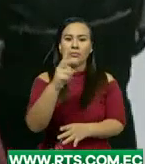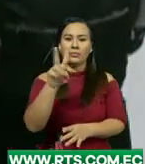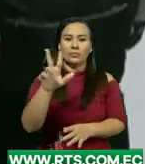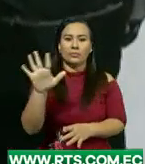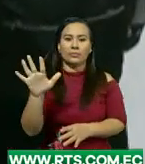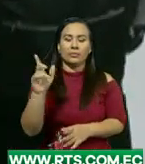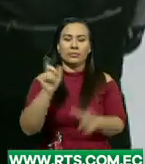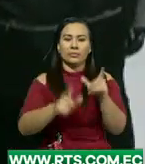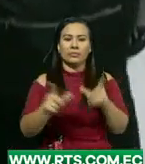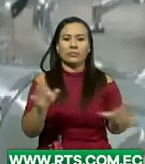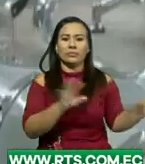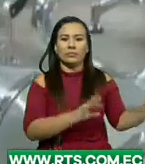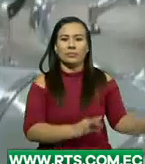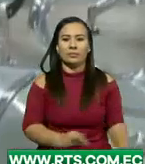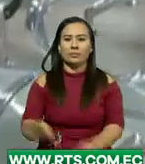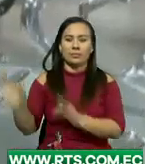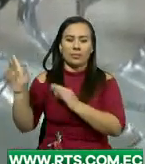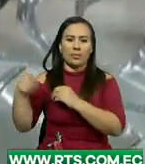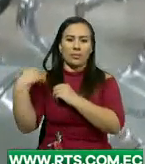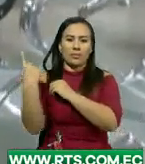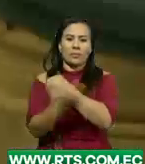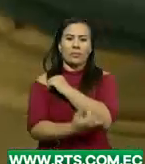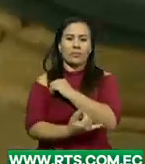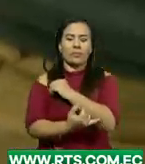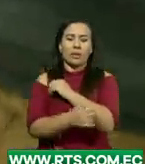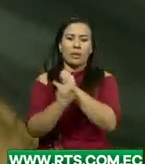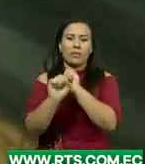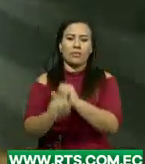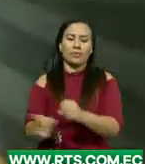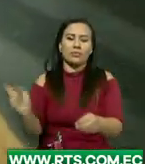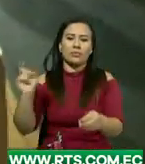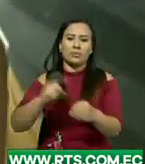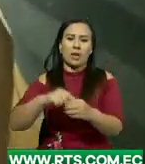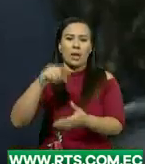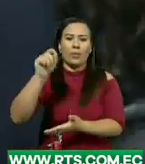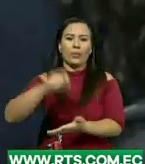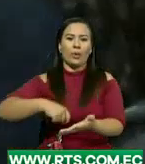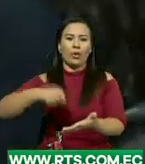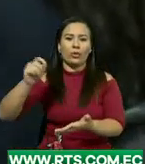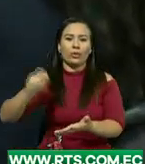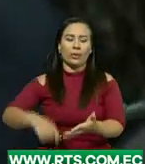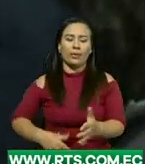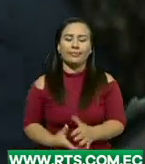396.125 migrantes ecuatorianos habilitados para sufragar. Informó Valeria Navarro.